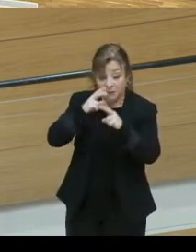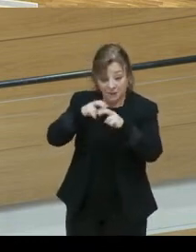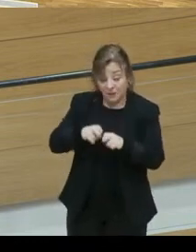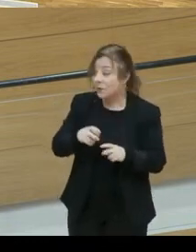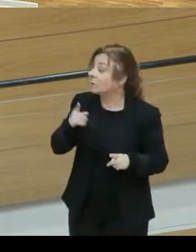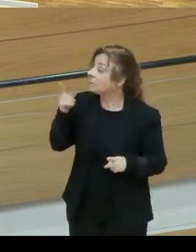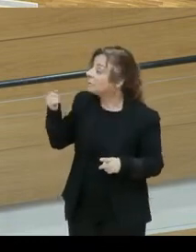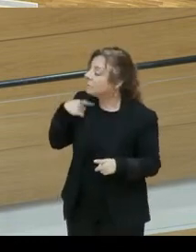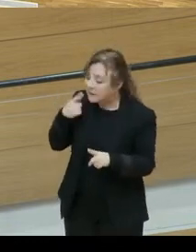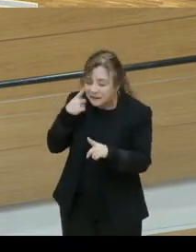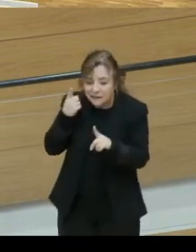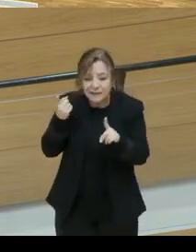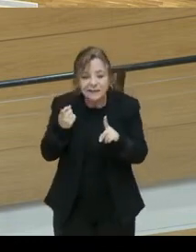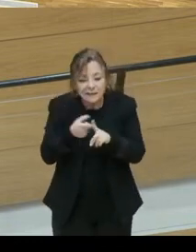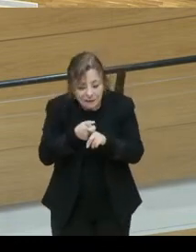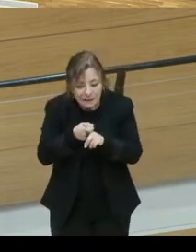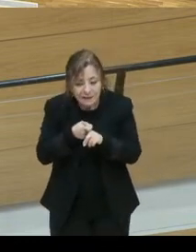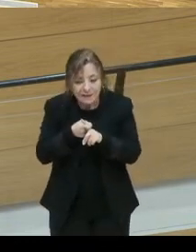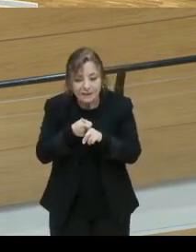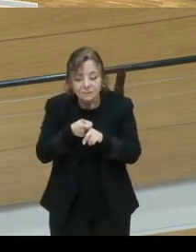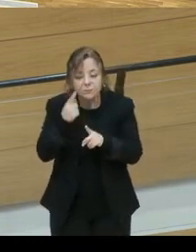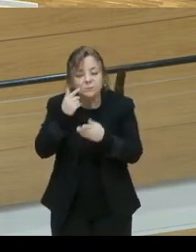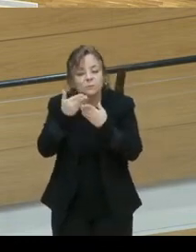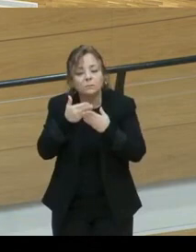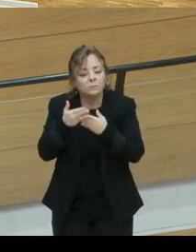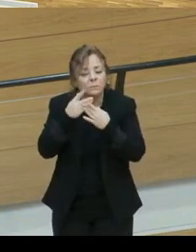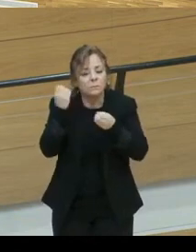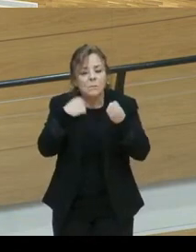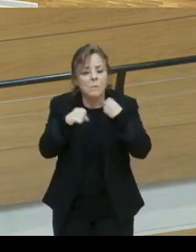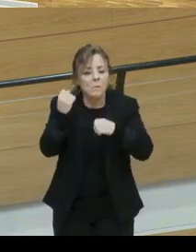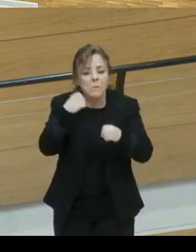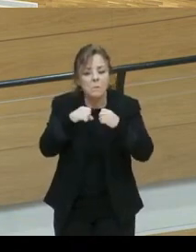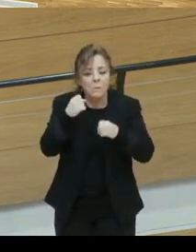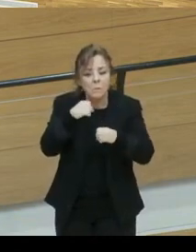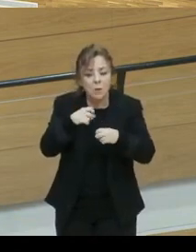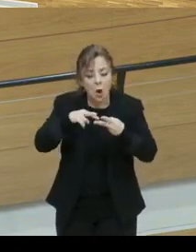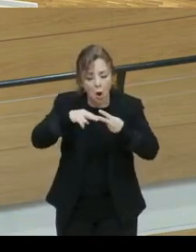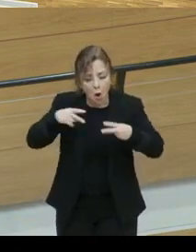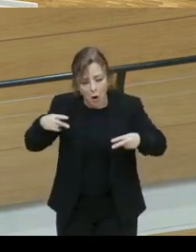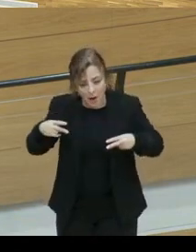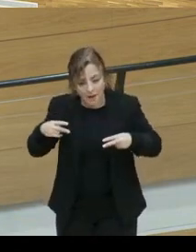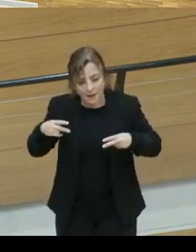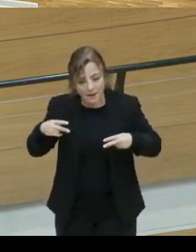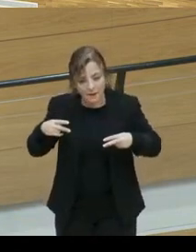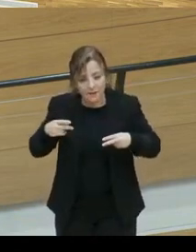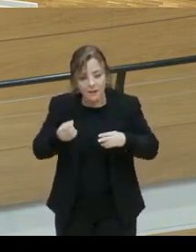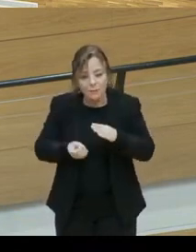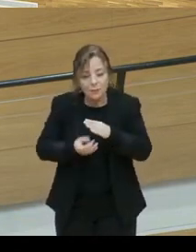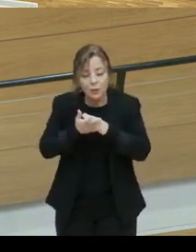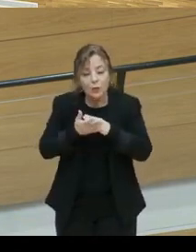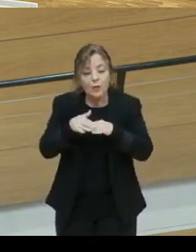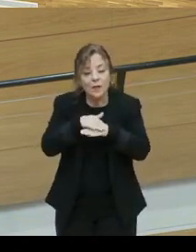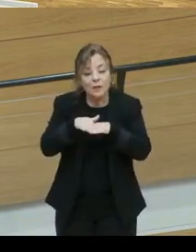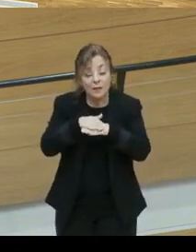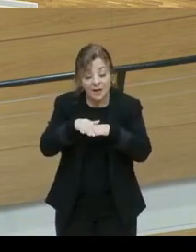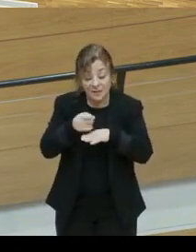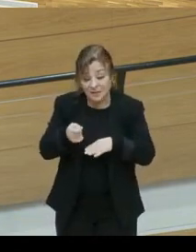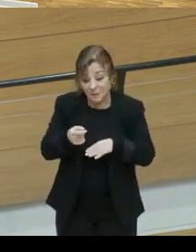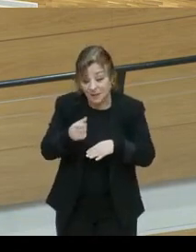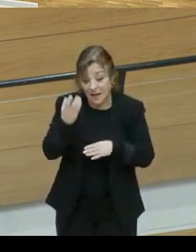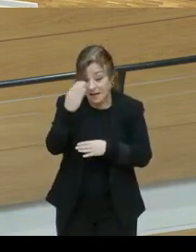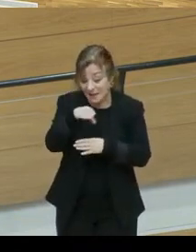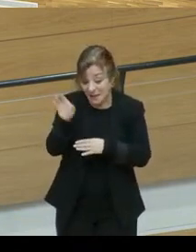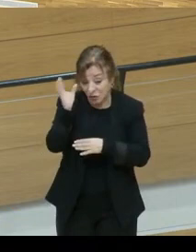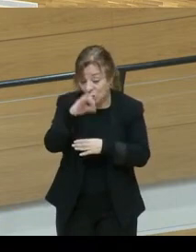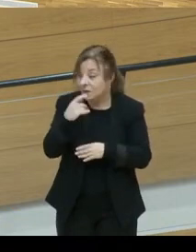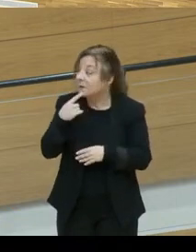es identificar y estudiar el comportamiento de los genes que producen ceras en la semilla de girasol, y